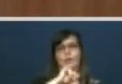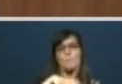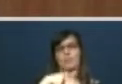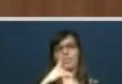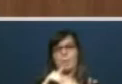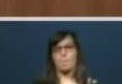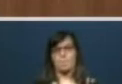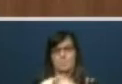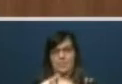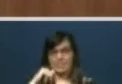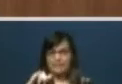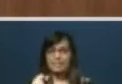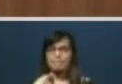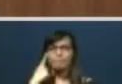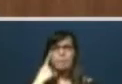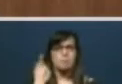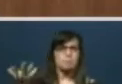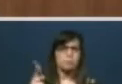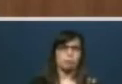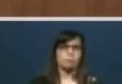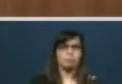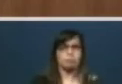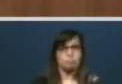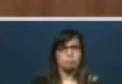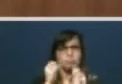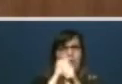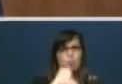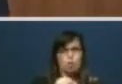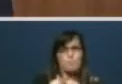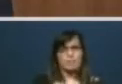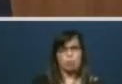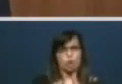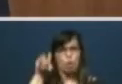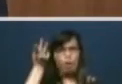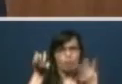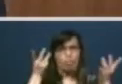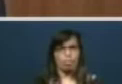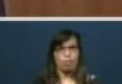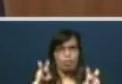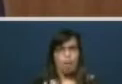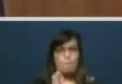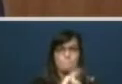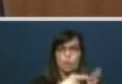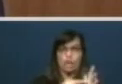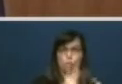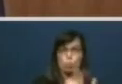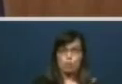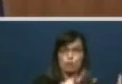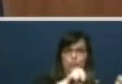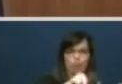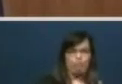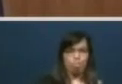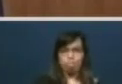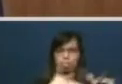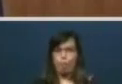prevé el impulso de laboratorios de proyectos emprendedores en la universidad que transformen proyectos de fin de curso en oportunidades de